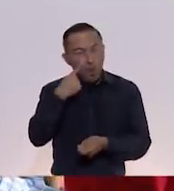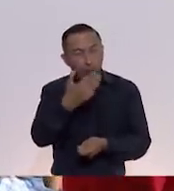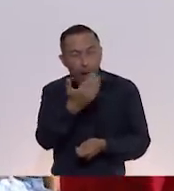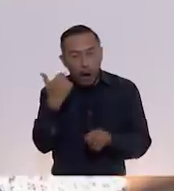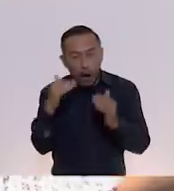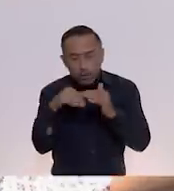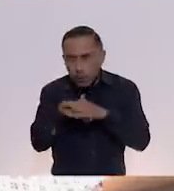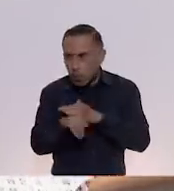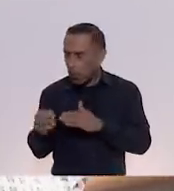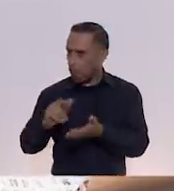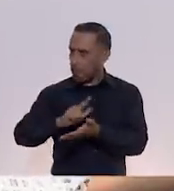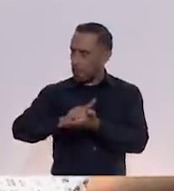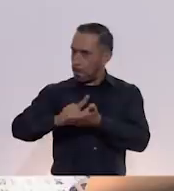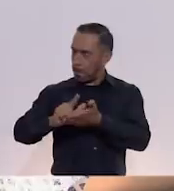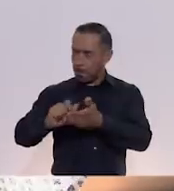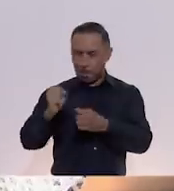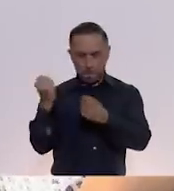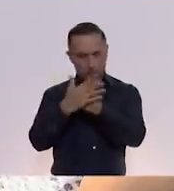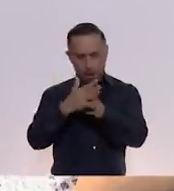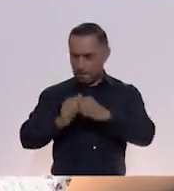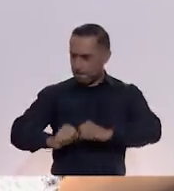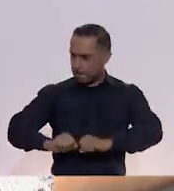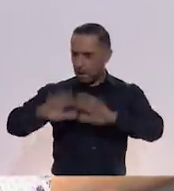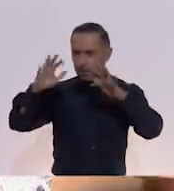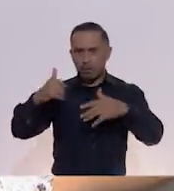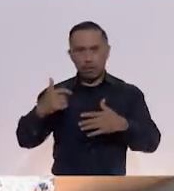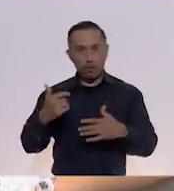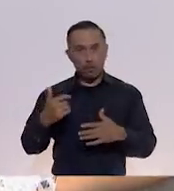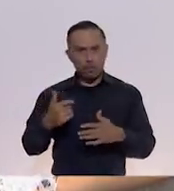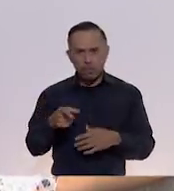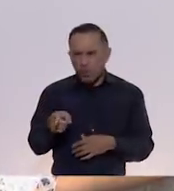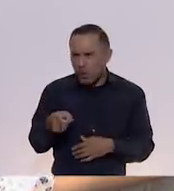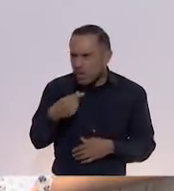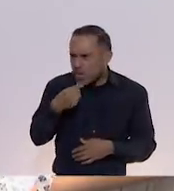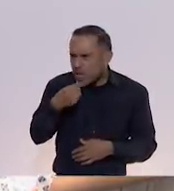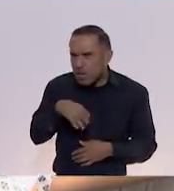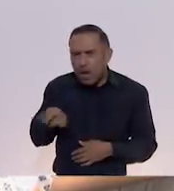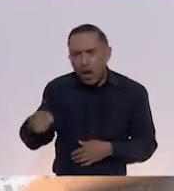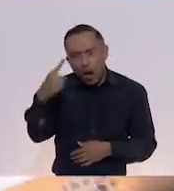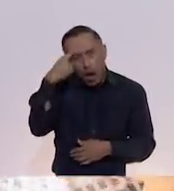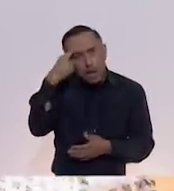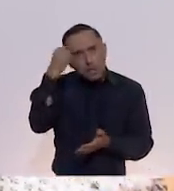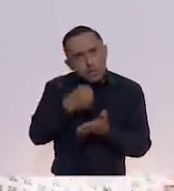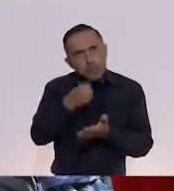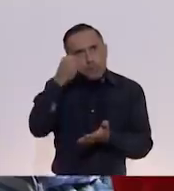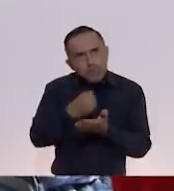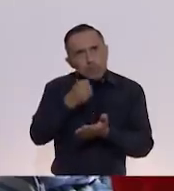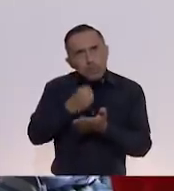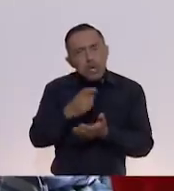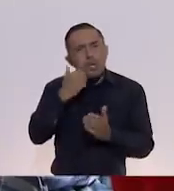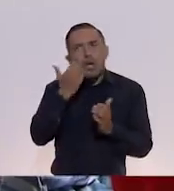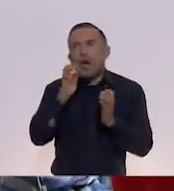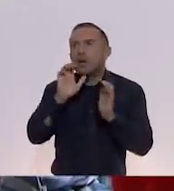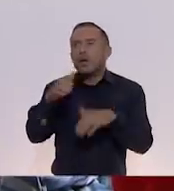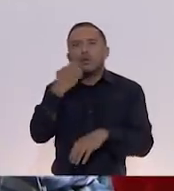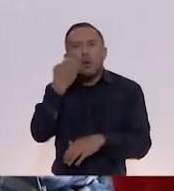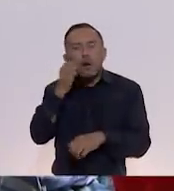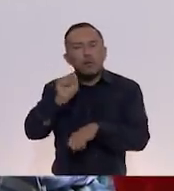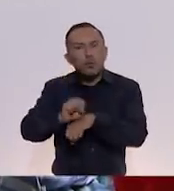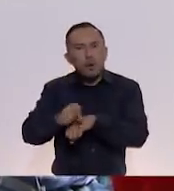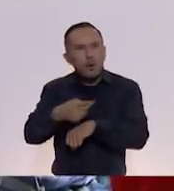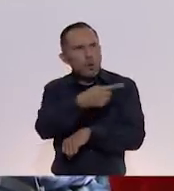Bueno, nada más eso me faltaba. Una niña que a toda costa quiere estar en la secundaria y un muchacho que usa Mandil.